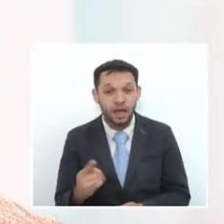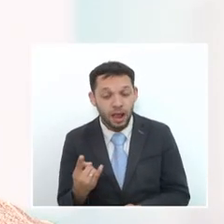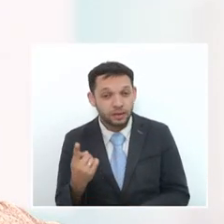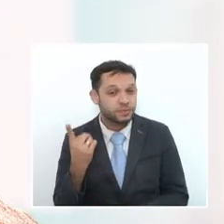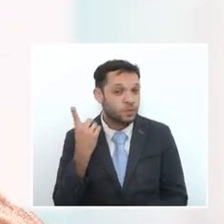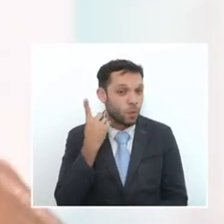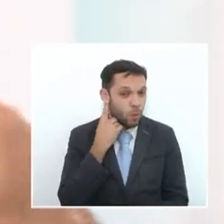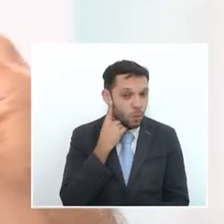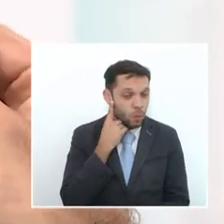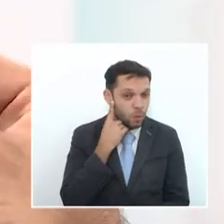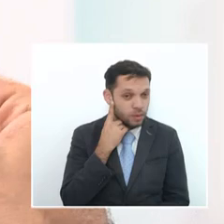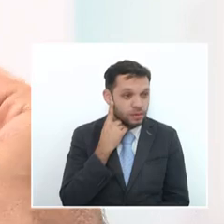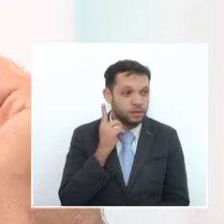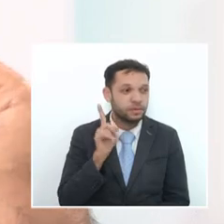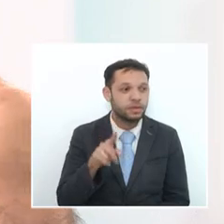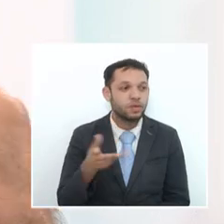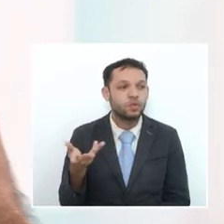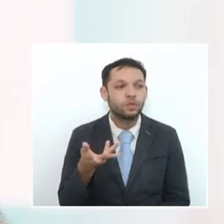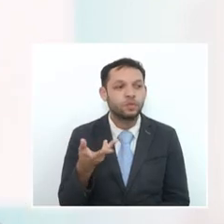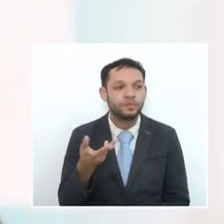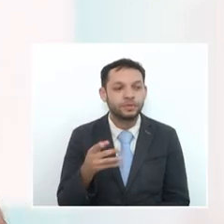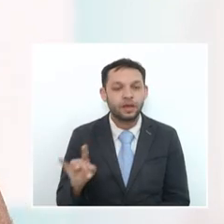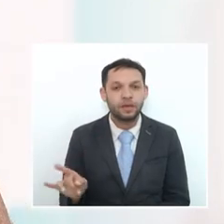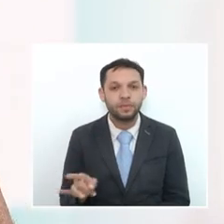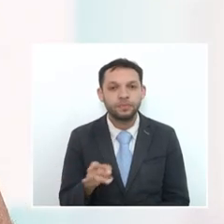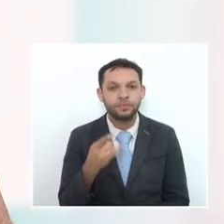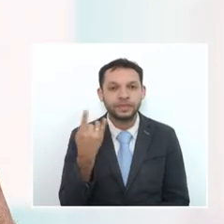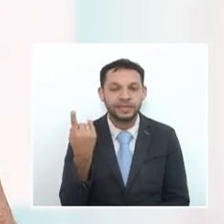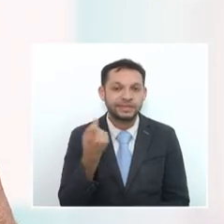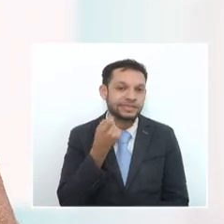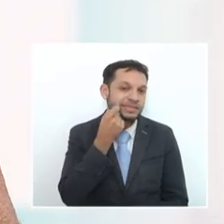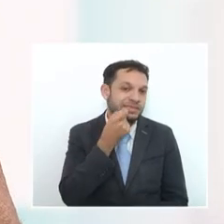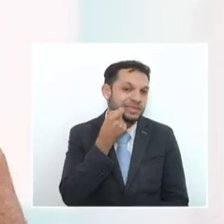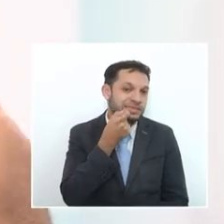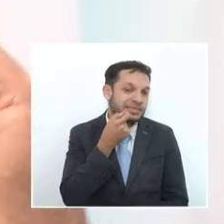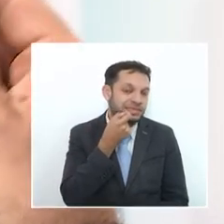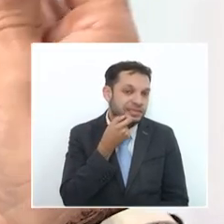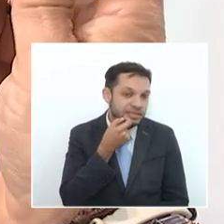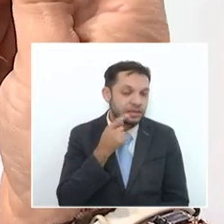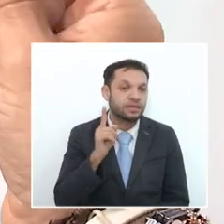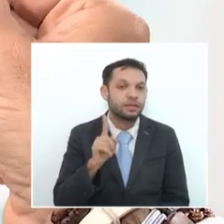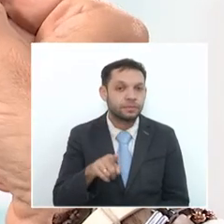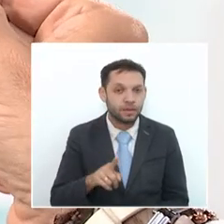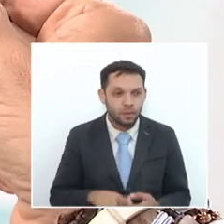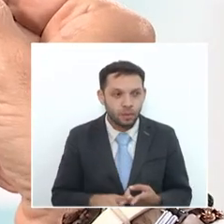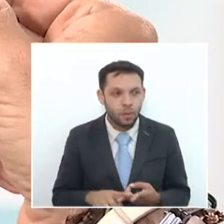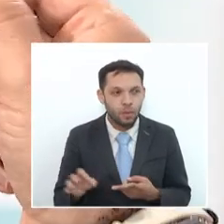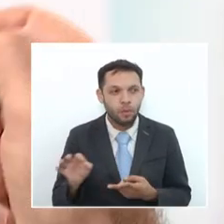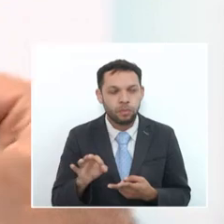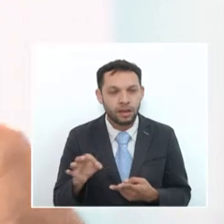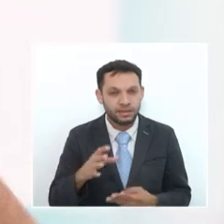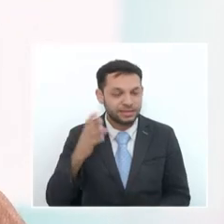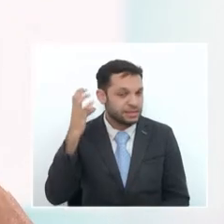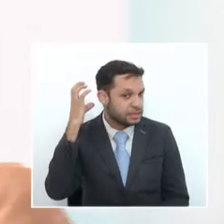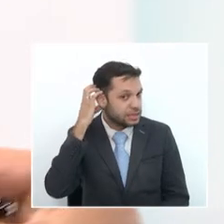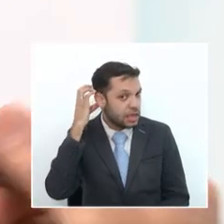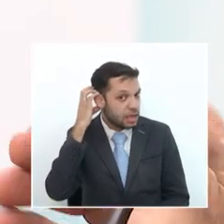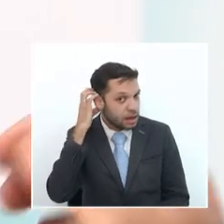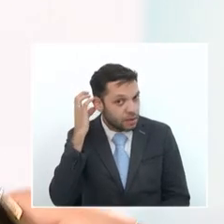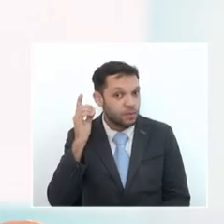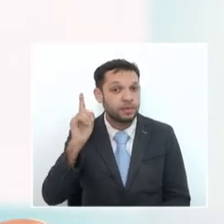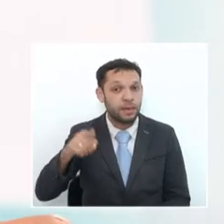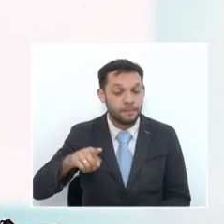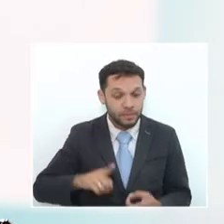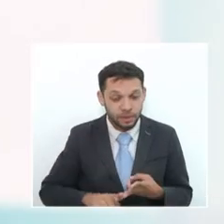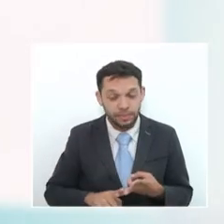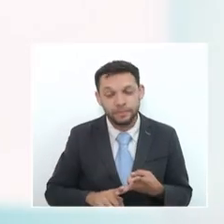nivel auditivo, hay que descartar que tenga un problema odontológico, que tenga un problema a nivel cerebral,